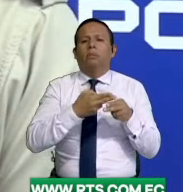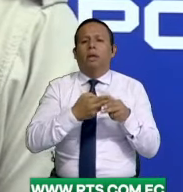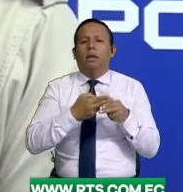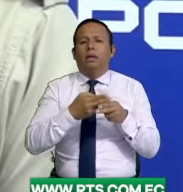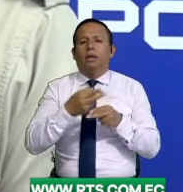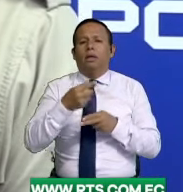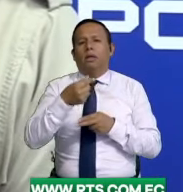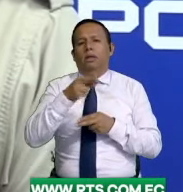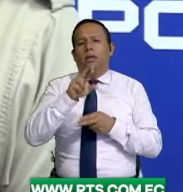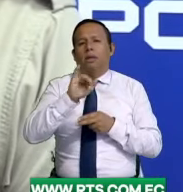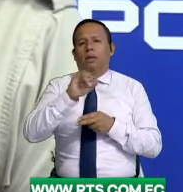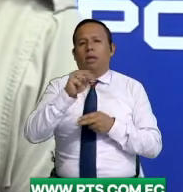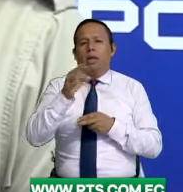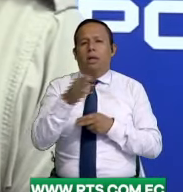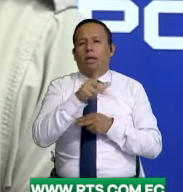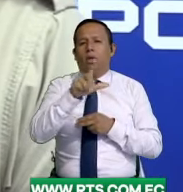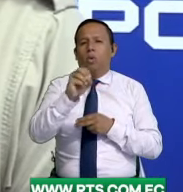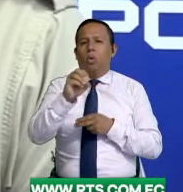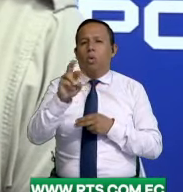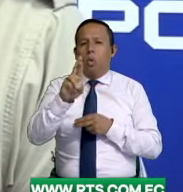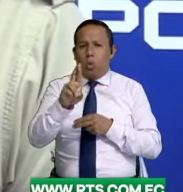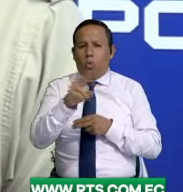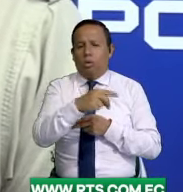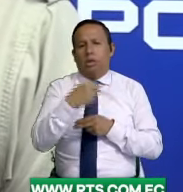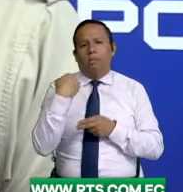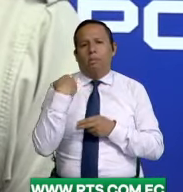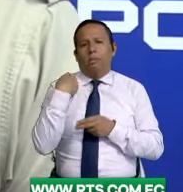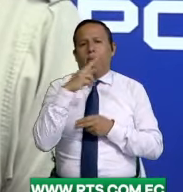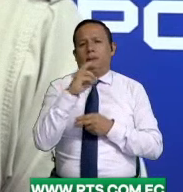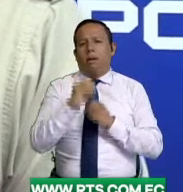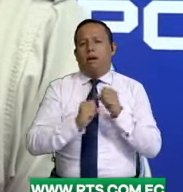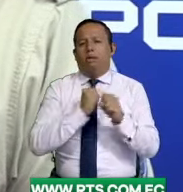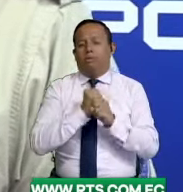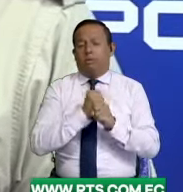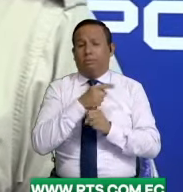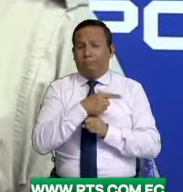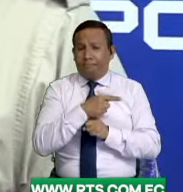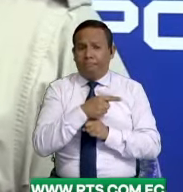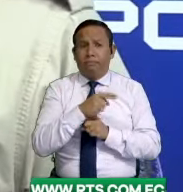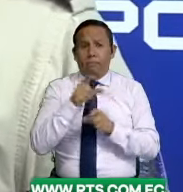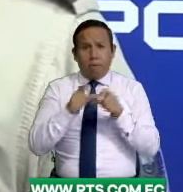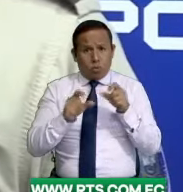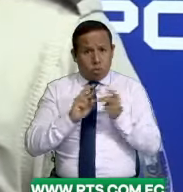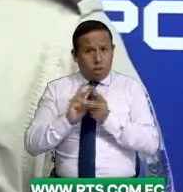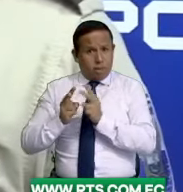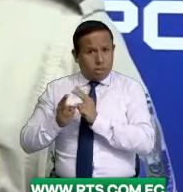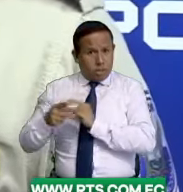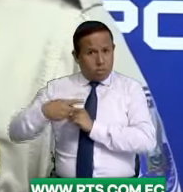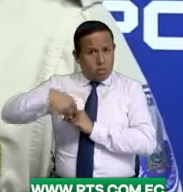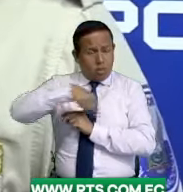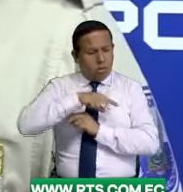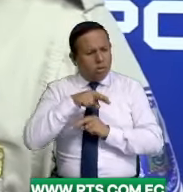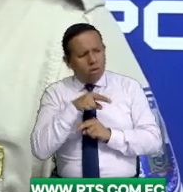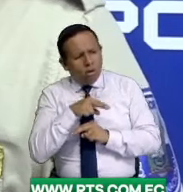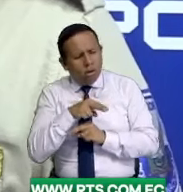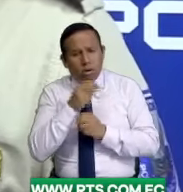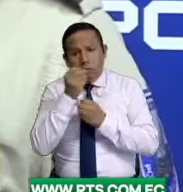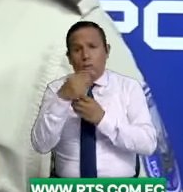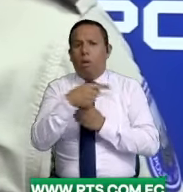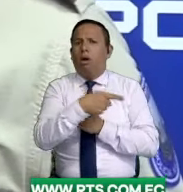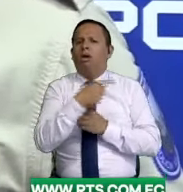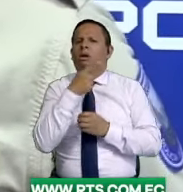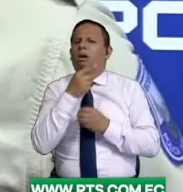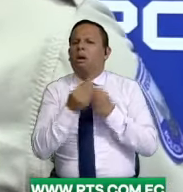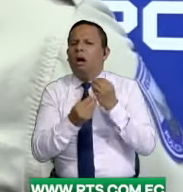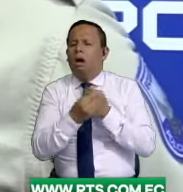de Graín Loor Wilson Enrique, de 20 años de edad, que por versiones de los moradores y vecinos se dedicaba o